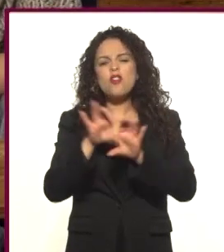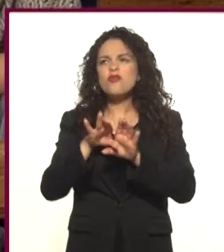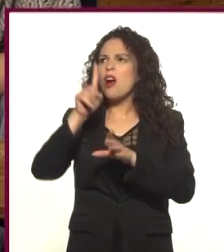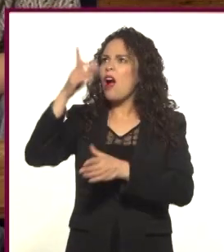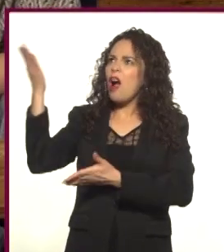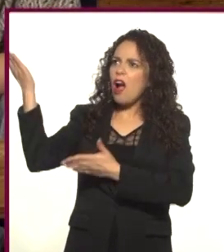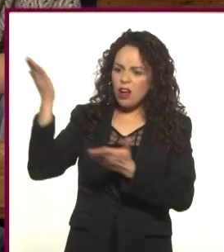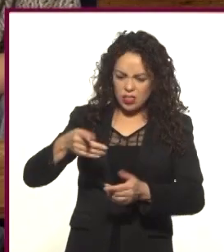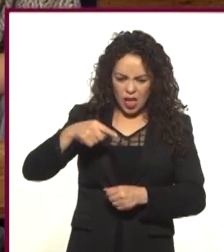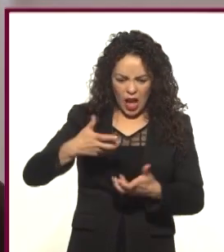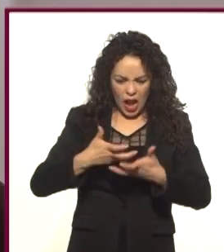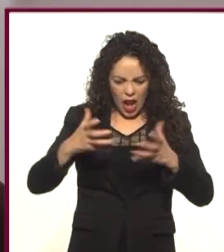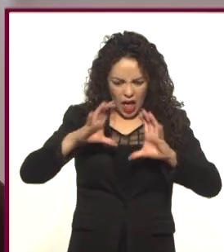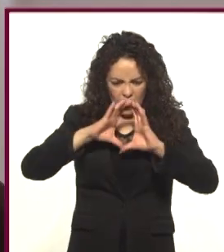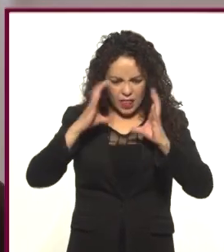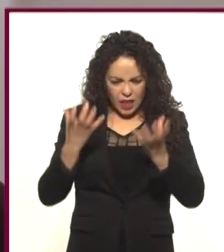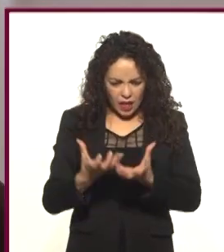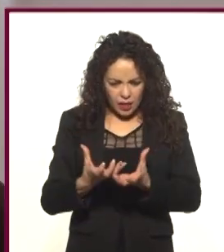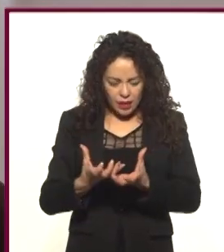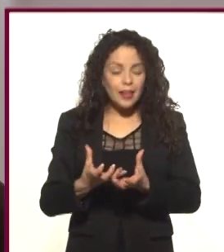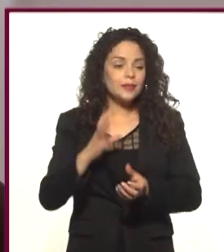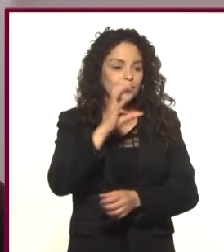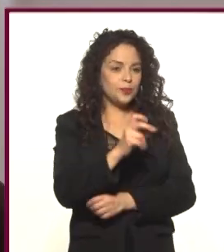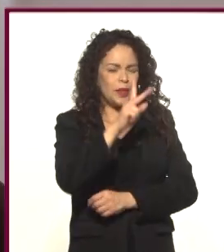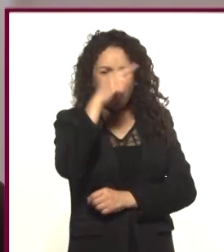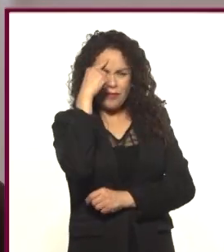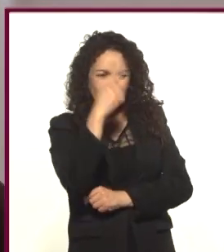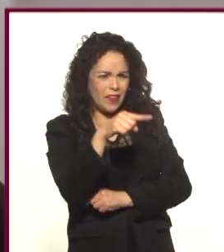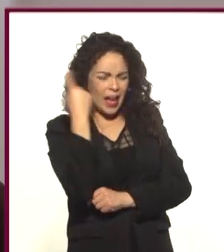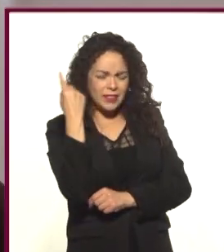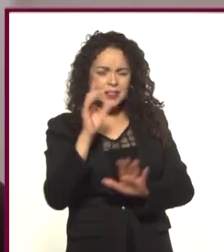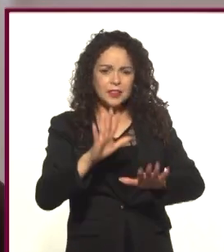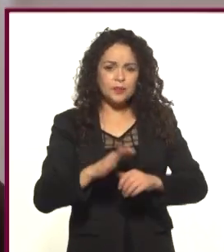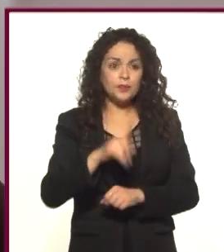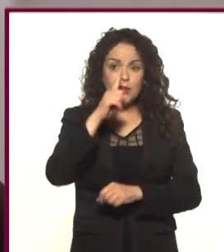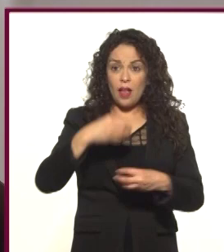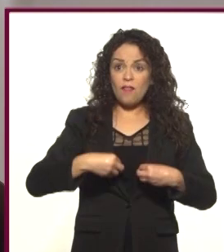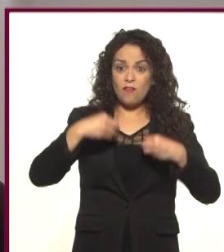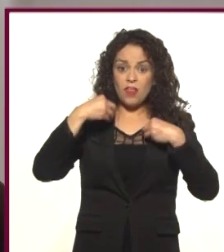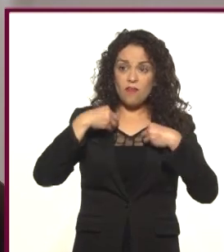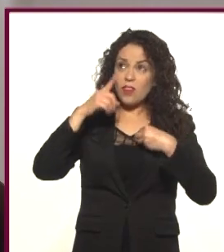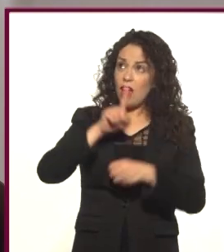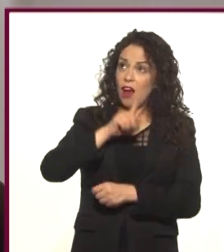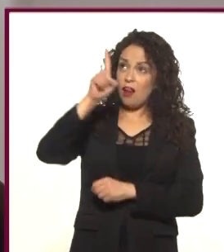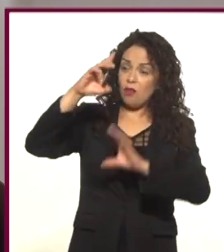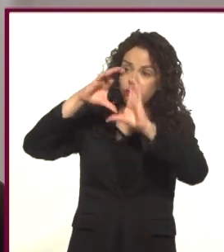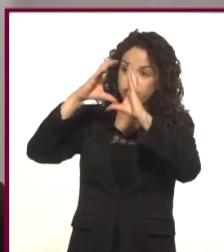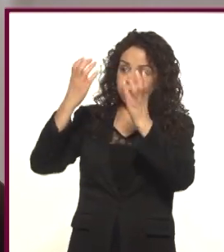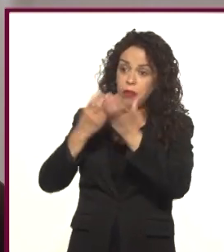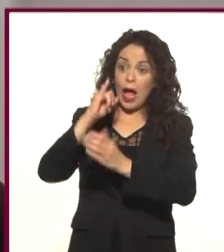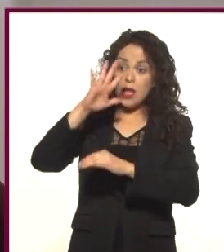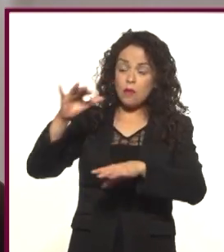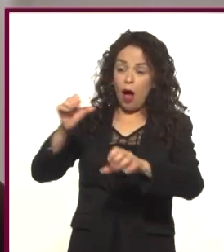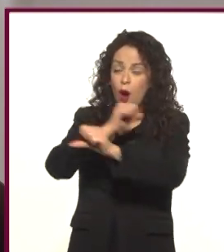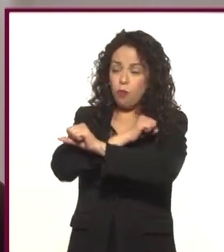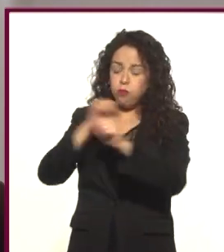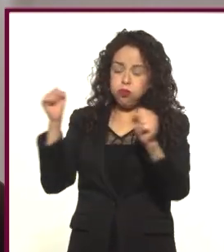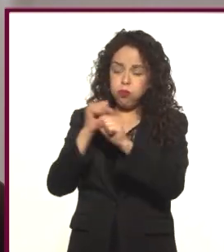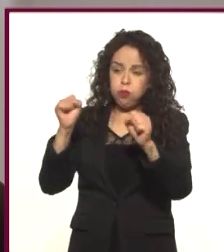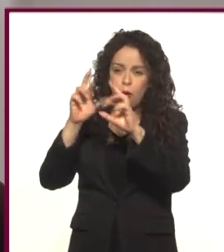Tierra. Ok. Pues es súper fácil. Él vivía en un planeta que estaba a punto de